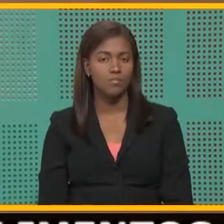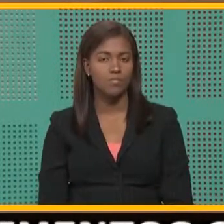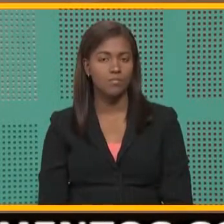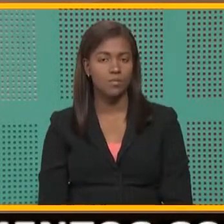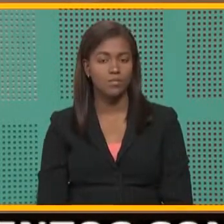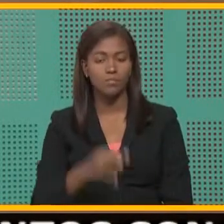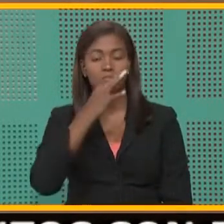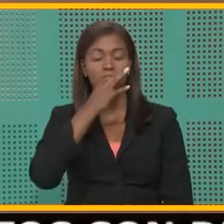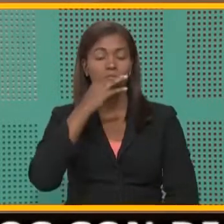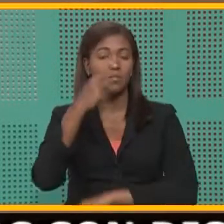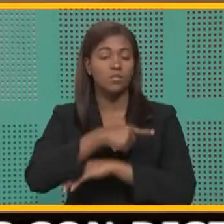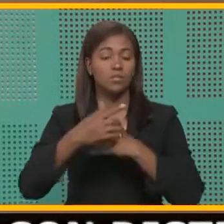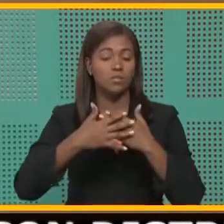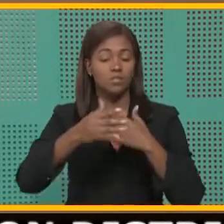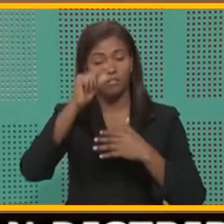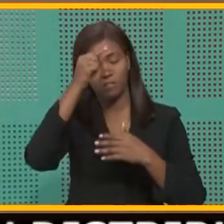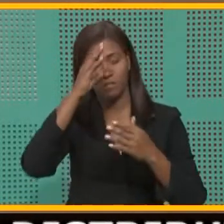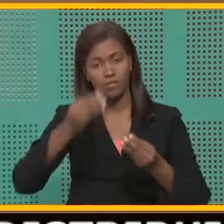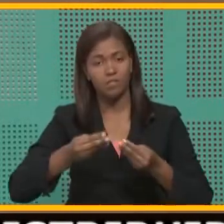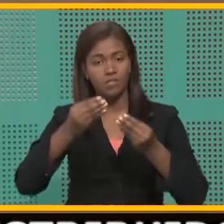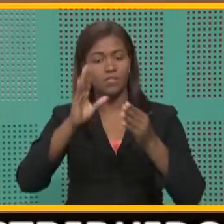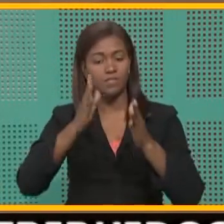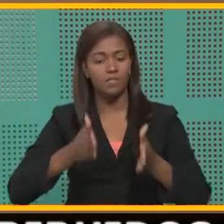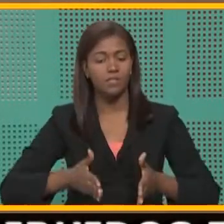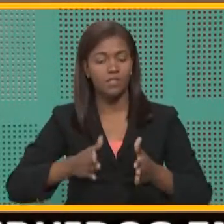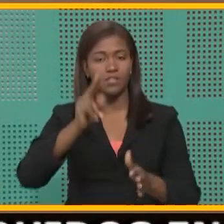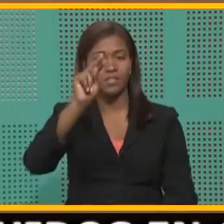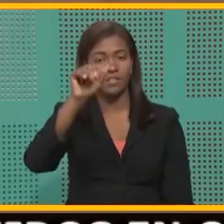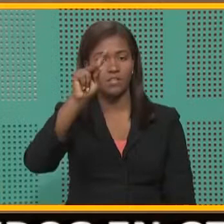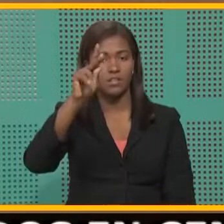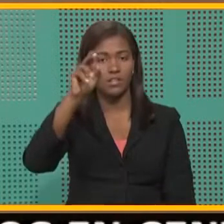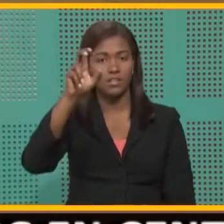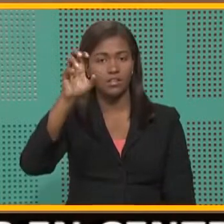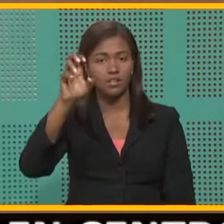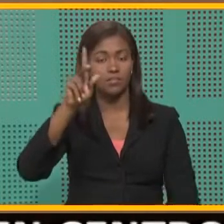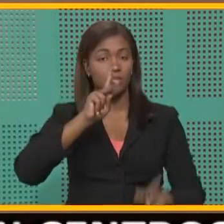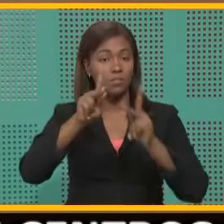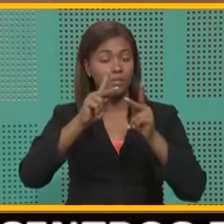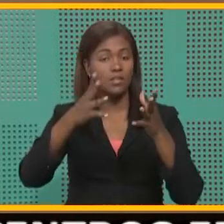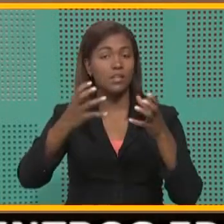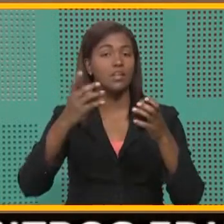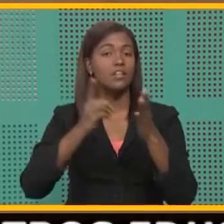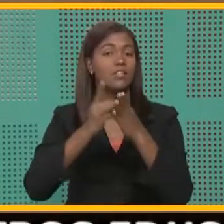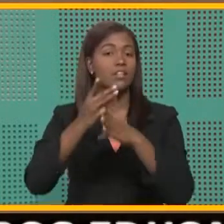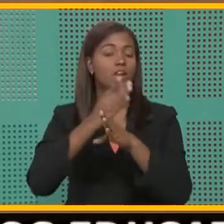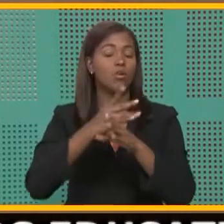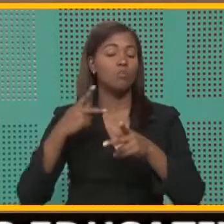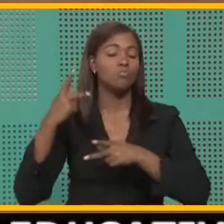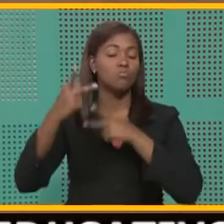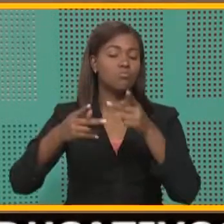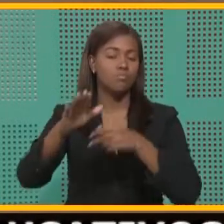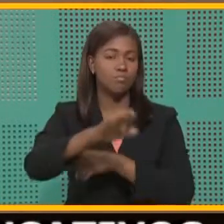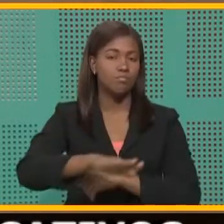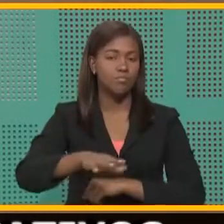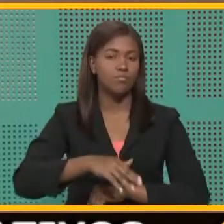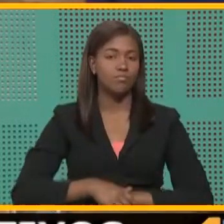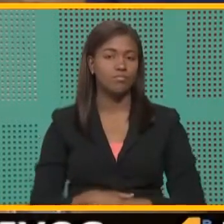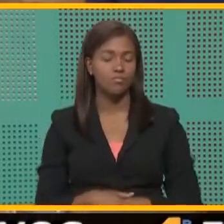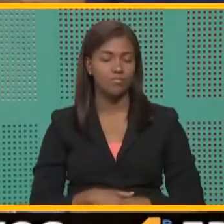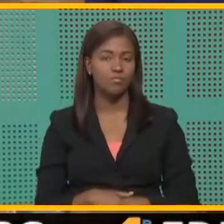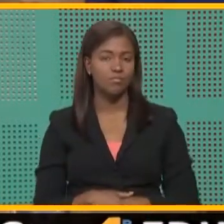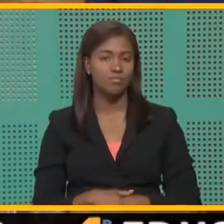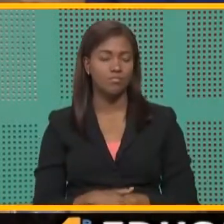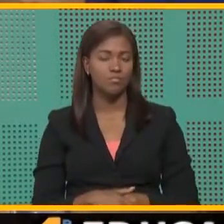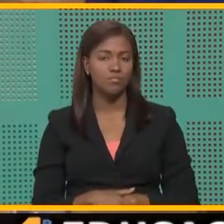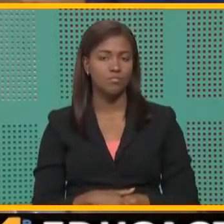Amigos, en los próximos días el gobierno entregará la carretera Navarrete-Puerto Plata, la cual busca el desarrollo turístico de la zona.